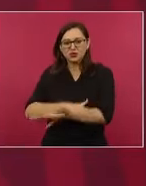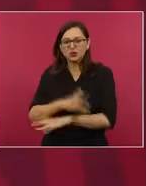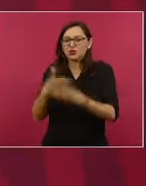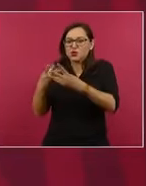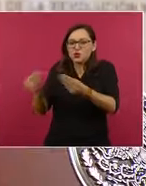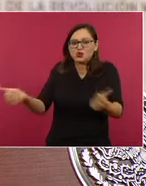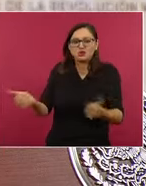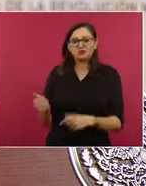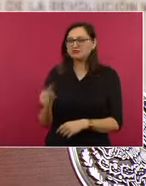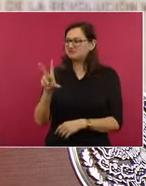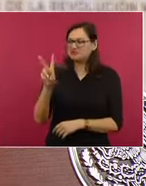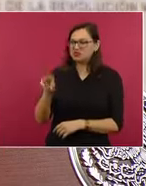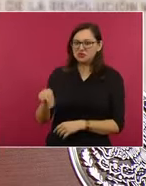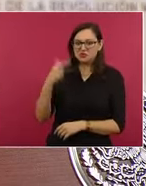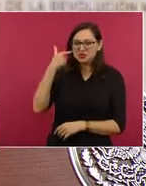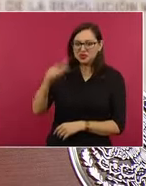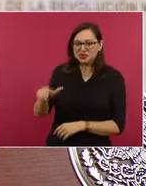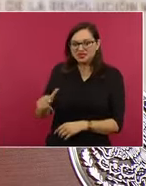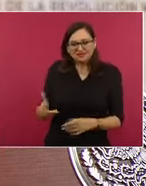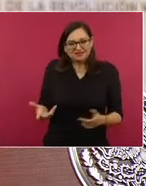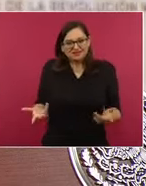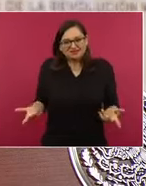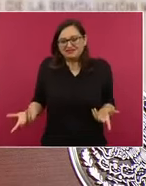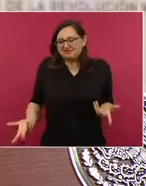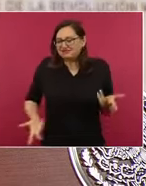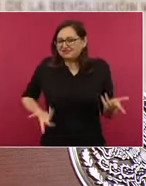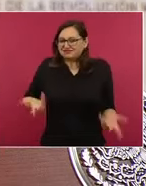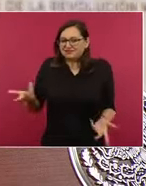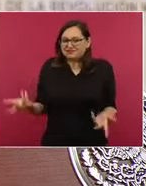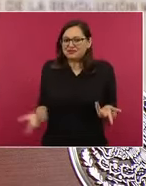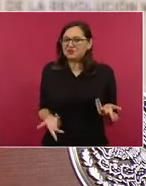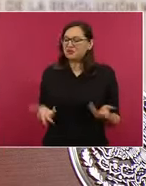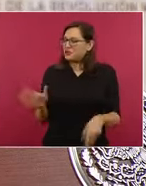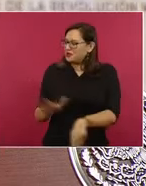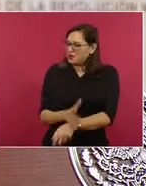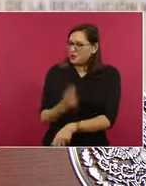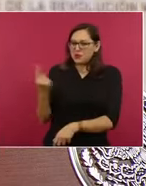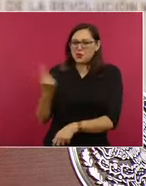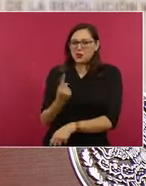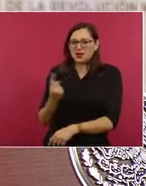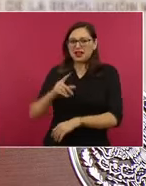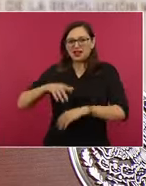Nosotros vamos a seguir insistiendo en que se consiga la paz.